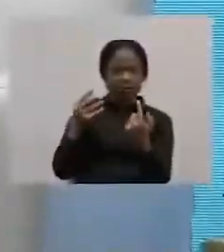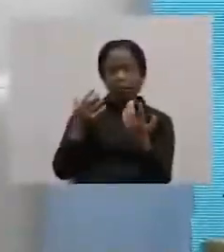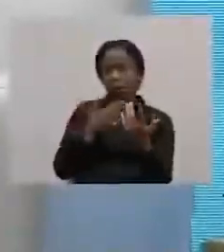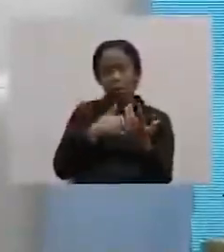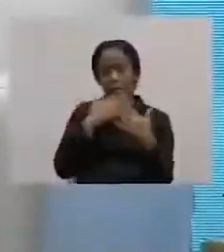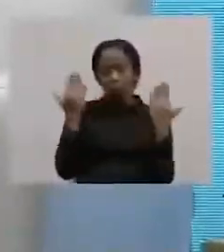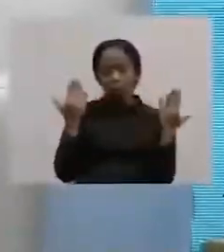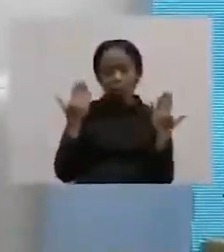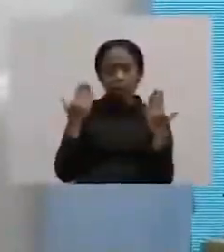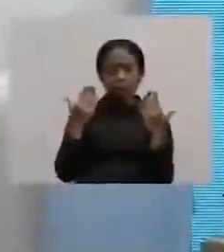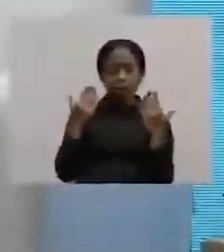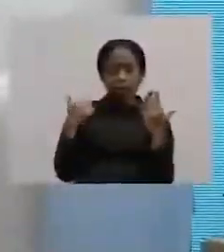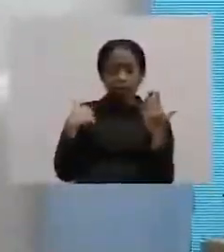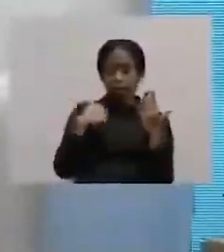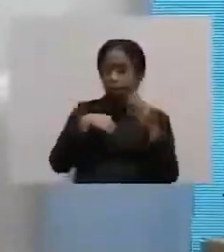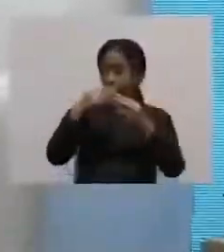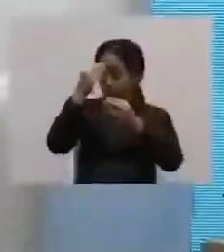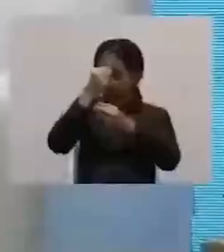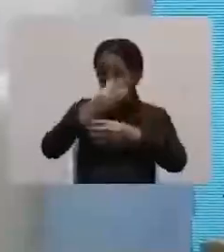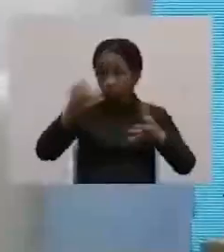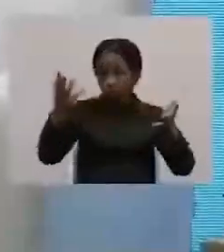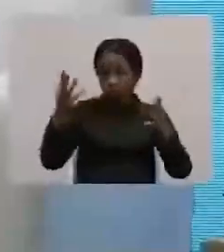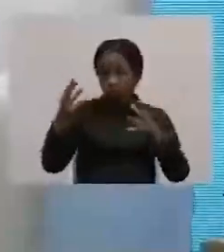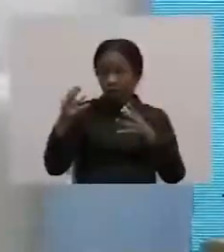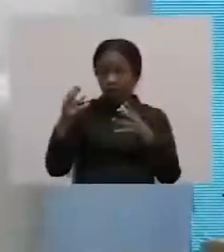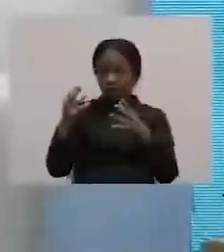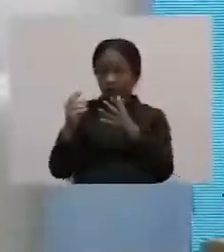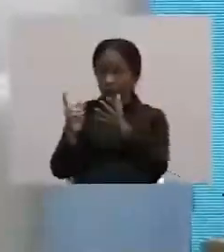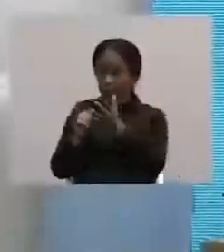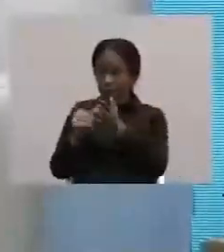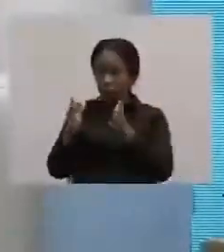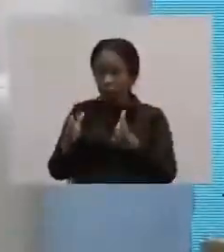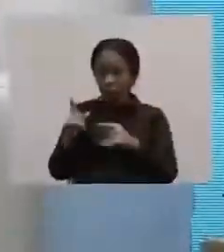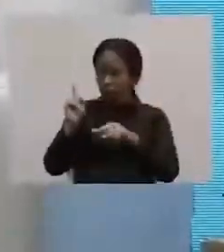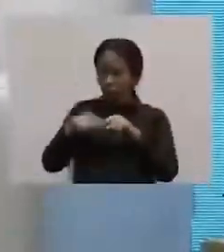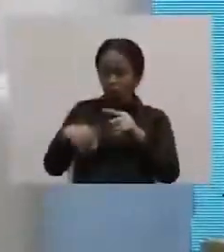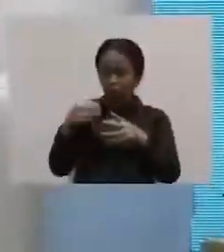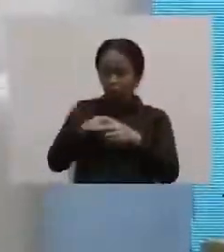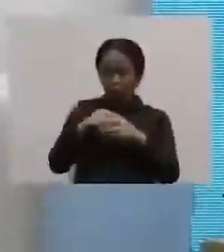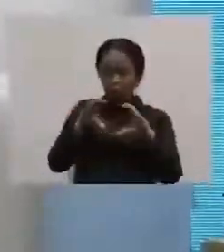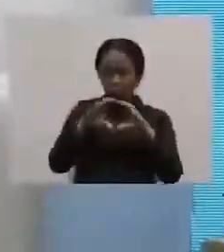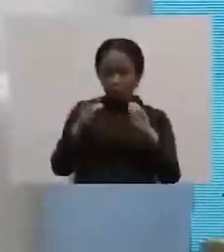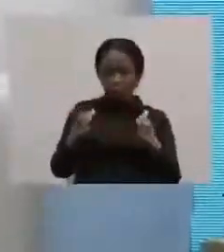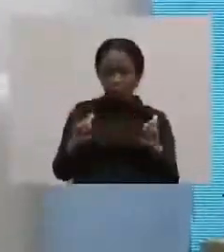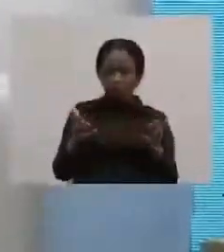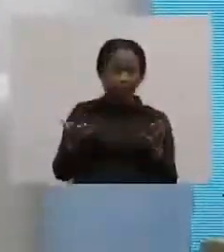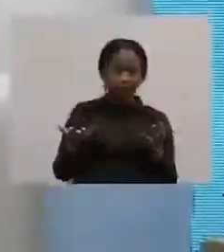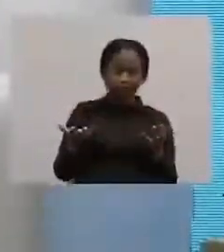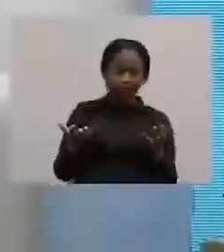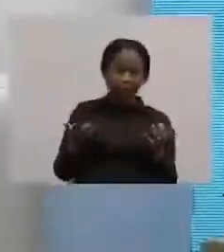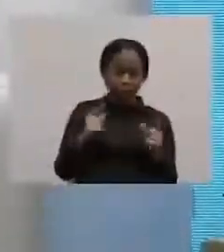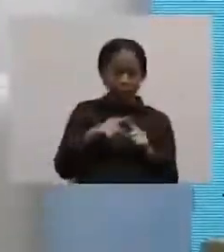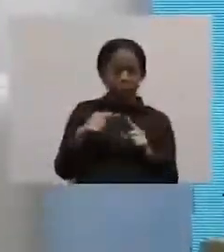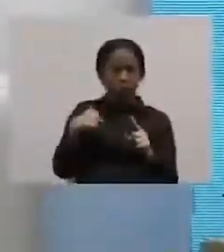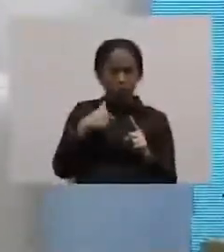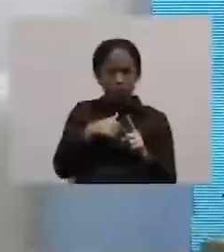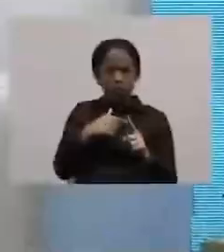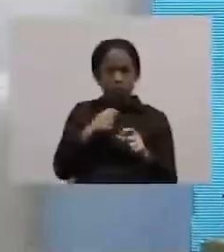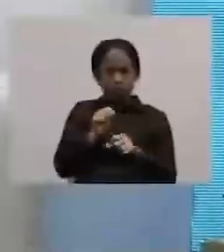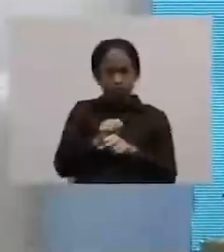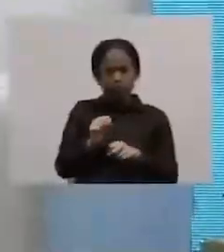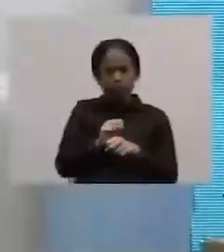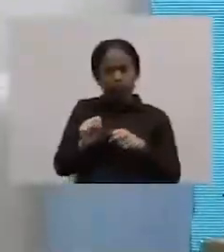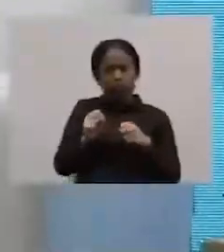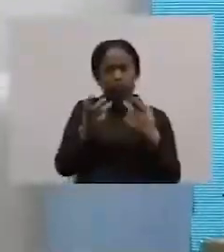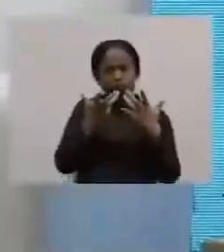le estamos diciendo a ningún periodista que no puede ser colegiado tampoco. Es decir que en esto yo creo que estamos trabajando en paz, en armonía